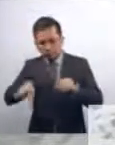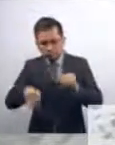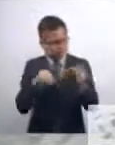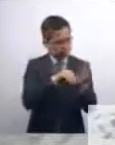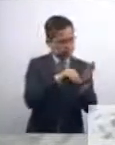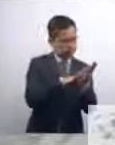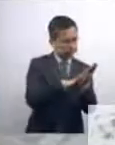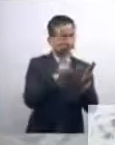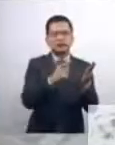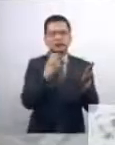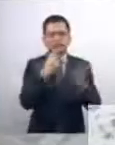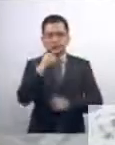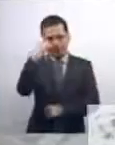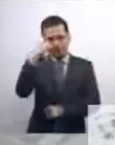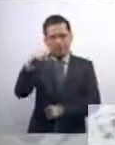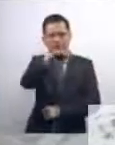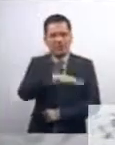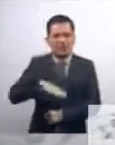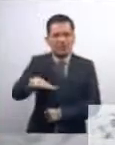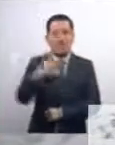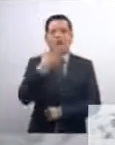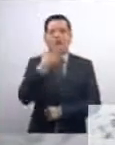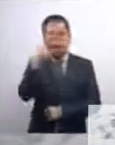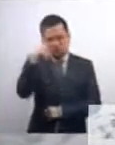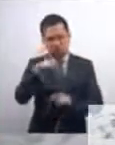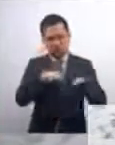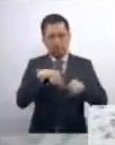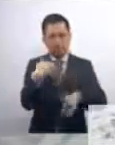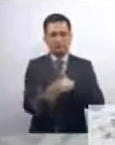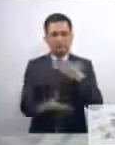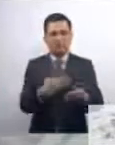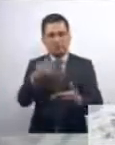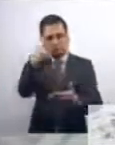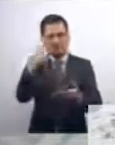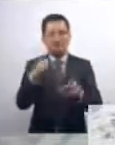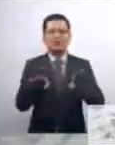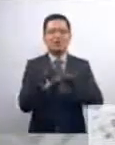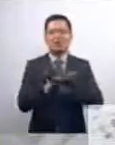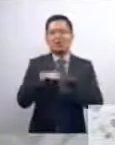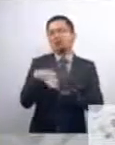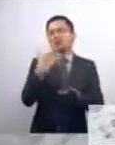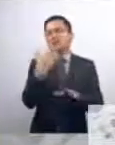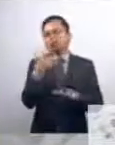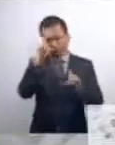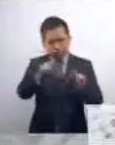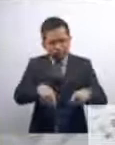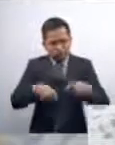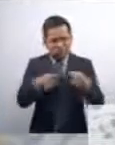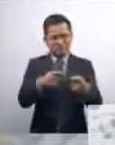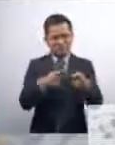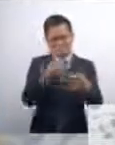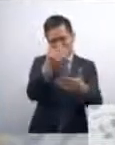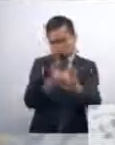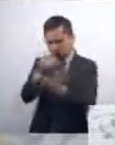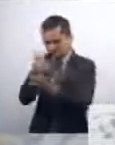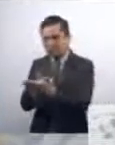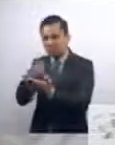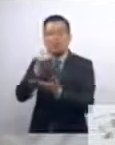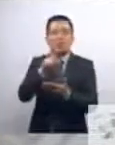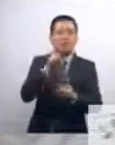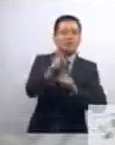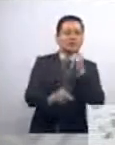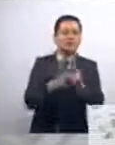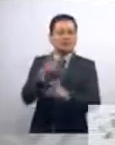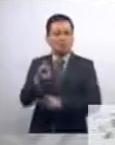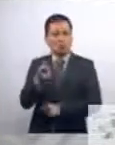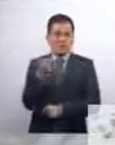el comportamiento crediticio debido a la situación económica, como es la contracción del Producto Interno Bruto. Esto